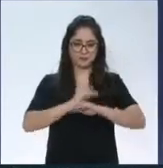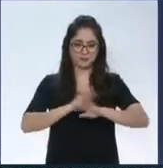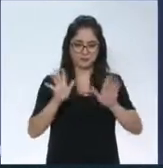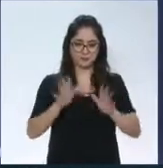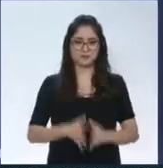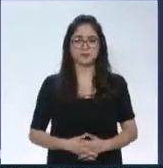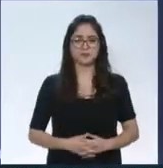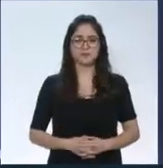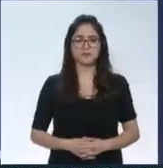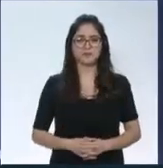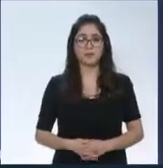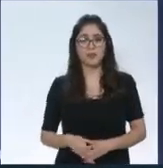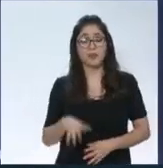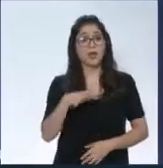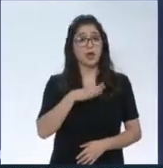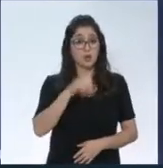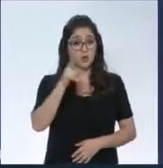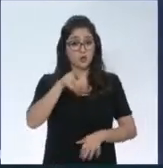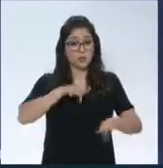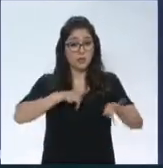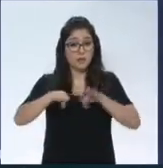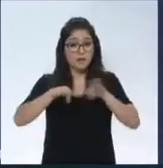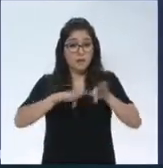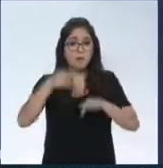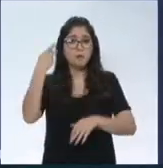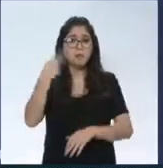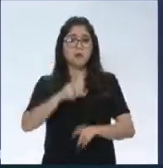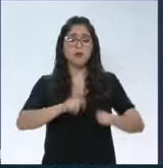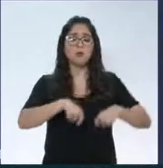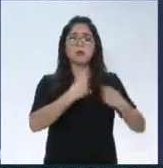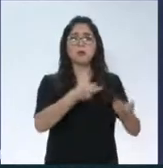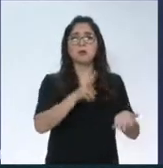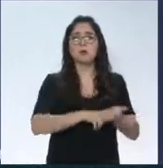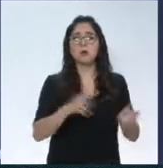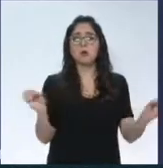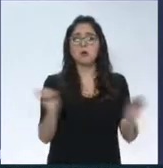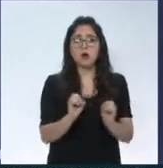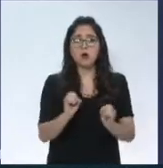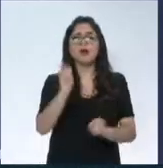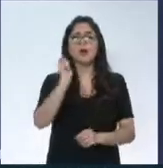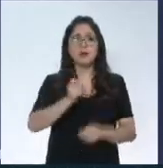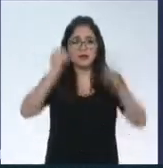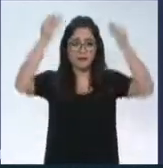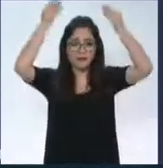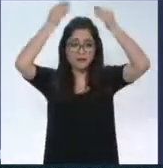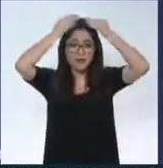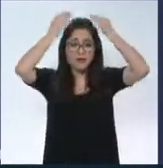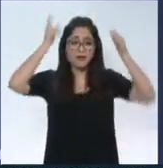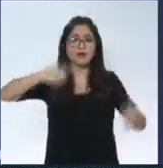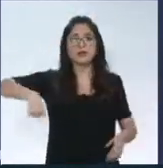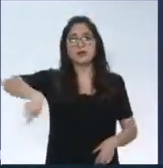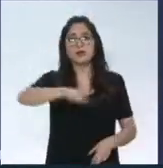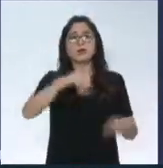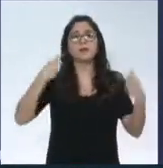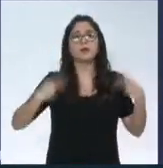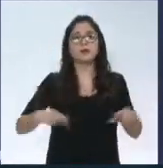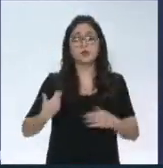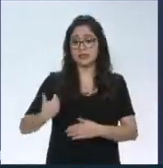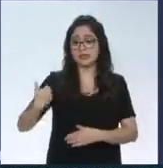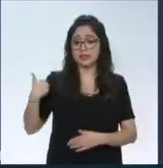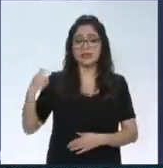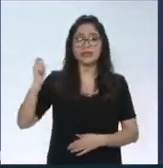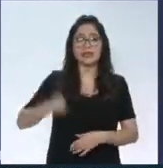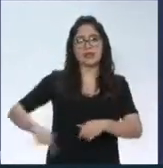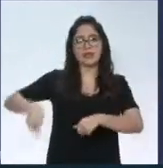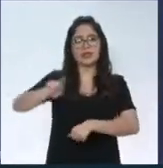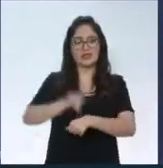Bueno, fíjese que existe una profesión poco valorada, pero de vital importancia, y estamos hablando de la enfermería, cuyos profesionales celebraron el fin de semana pasado su